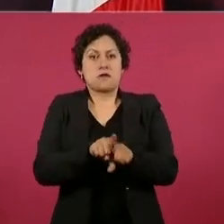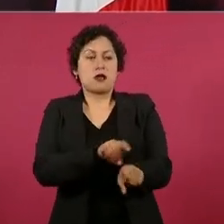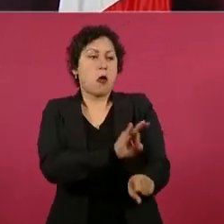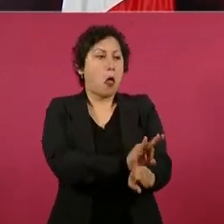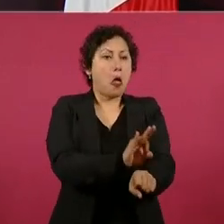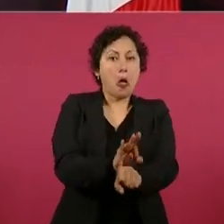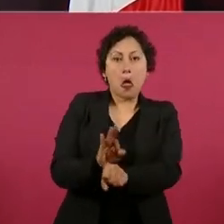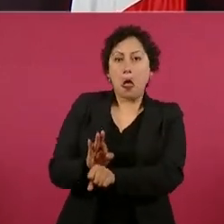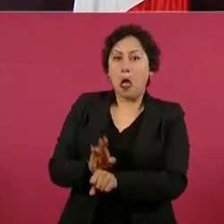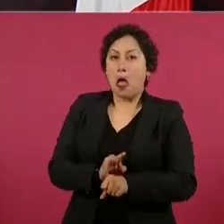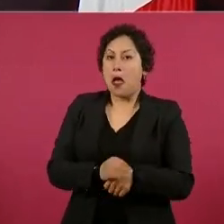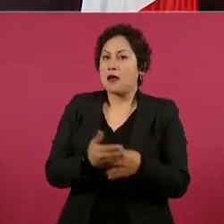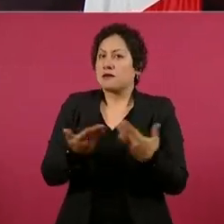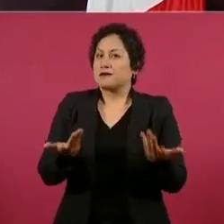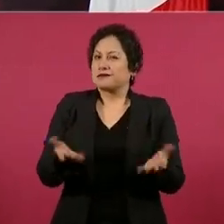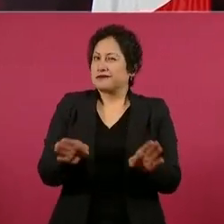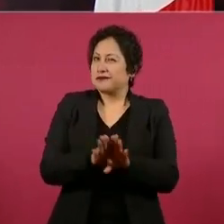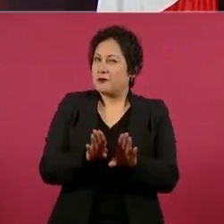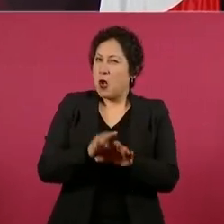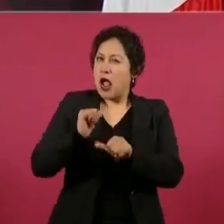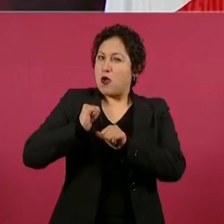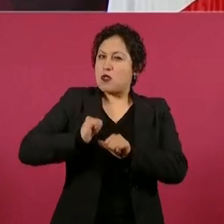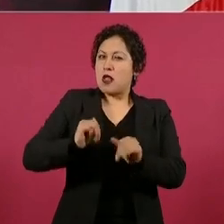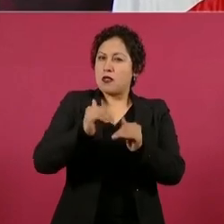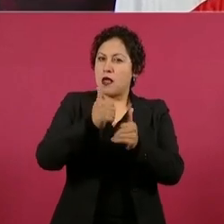autoridades de segunda, de tercera, de quinta,